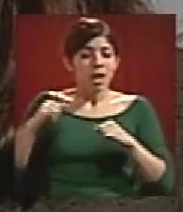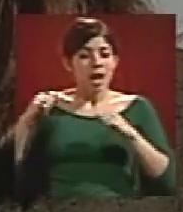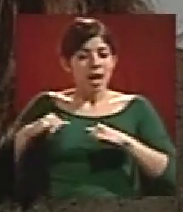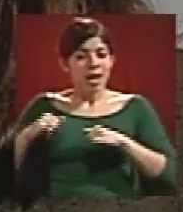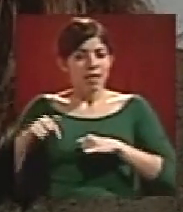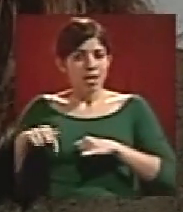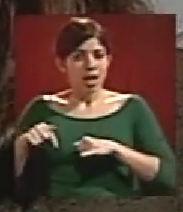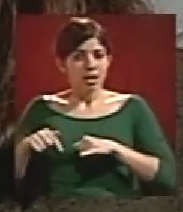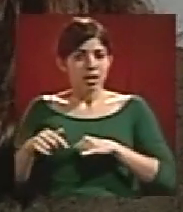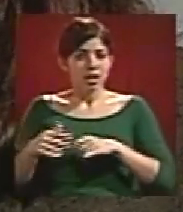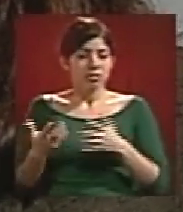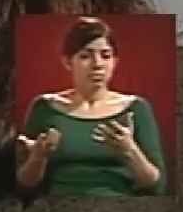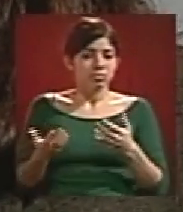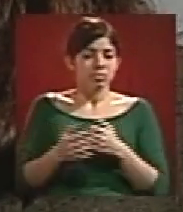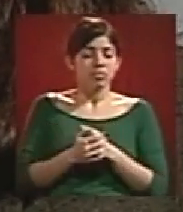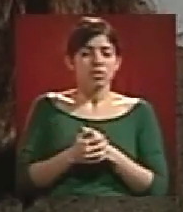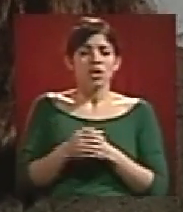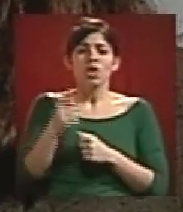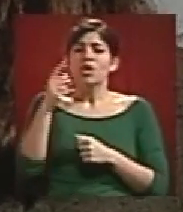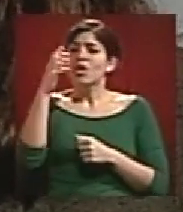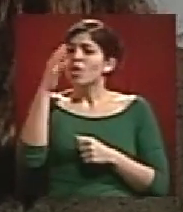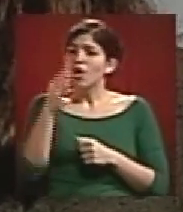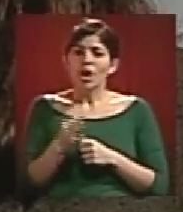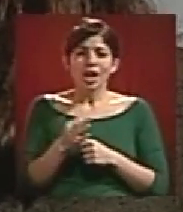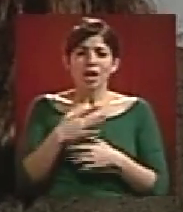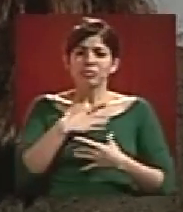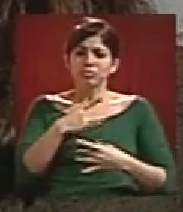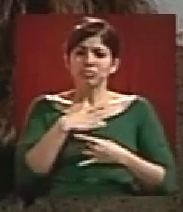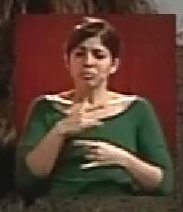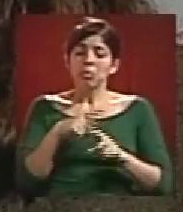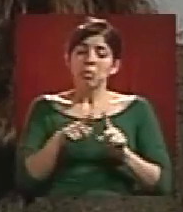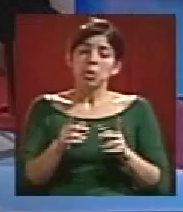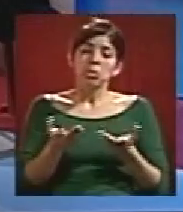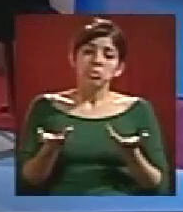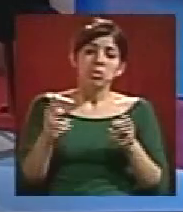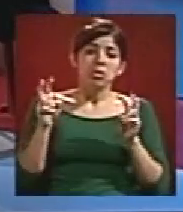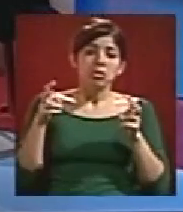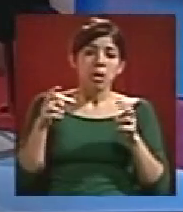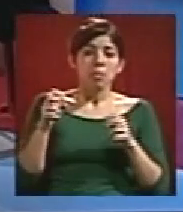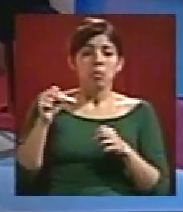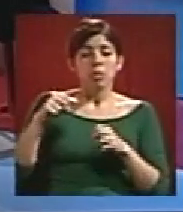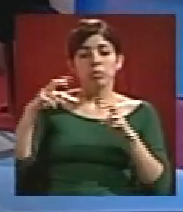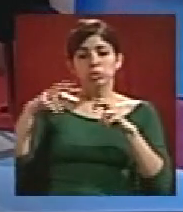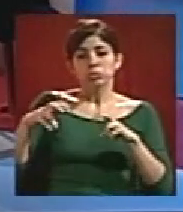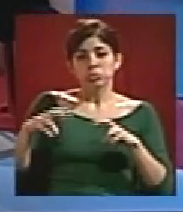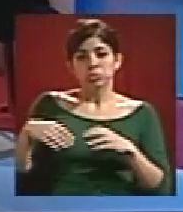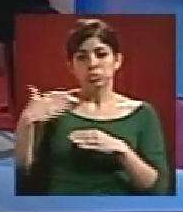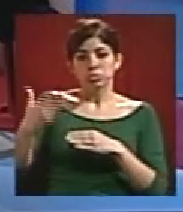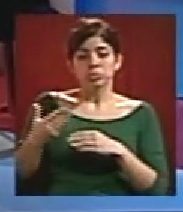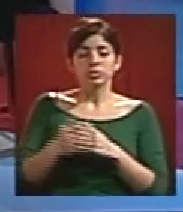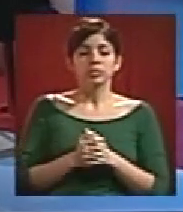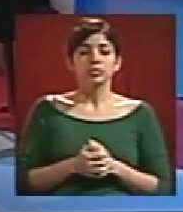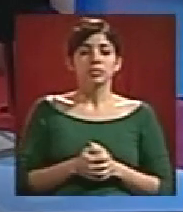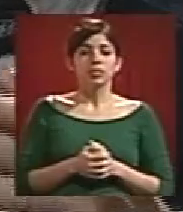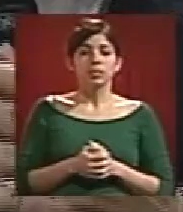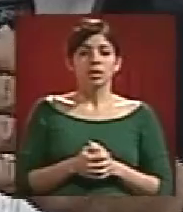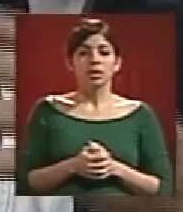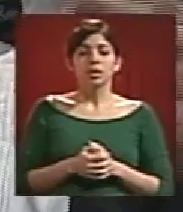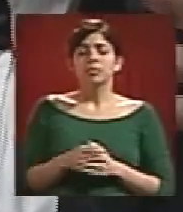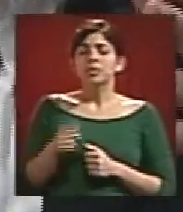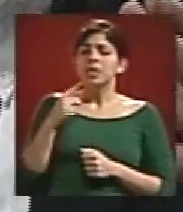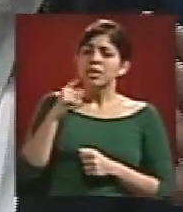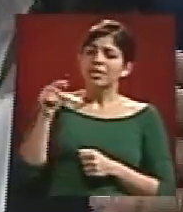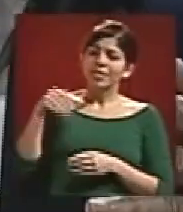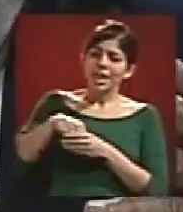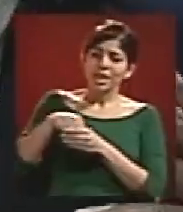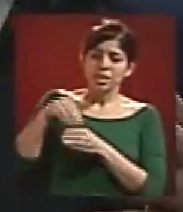medida. No creo que sea un mercado interesante para eso, pero es un tema que hay que discutirlo. Y